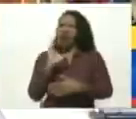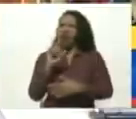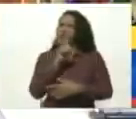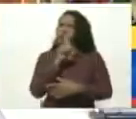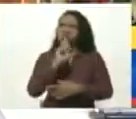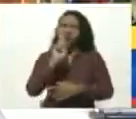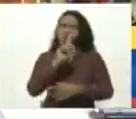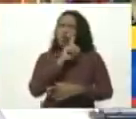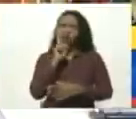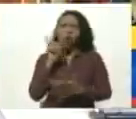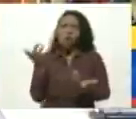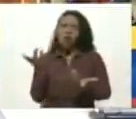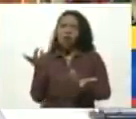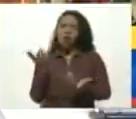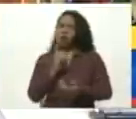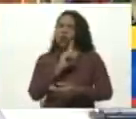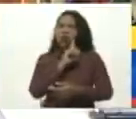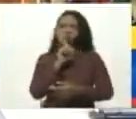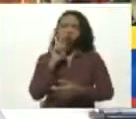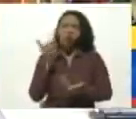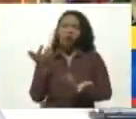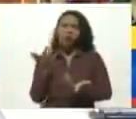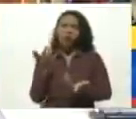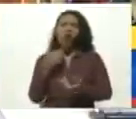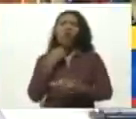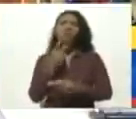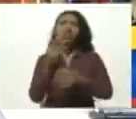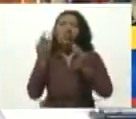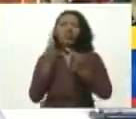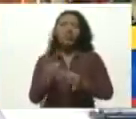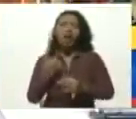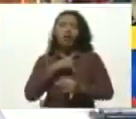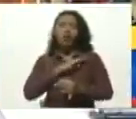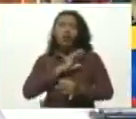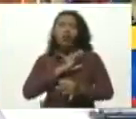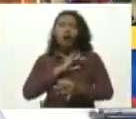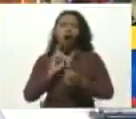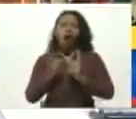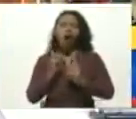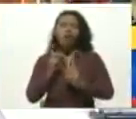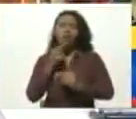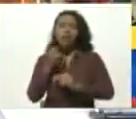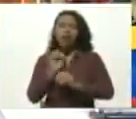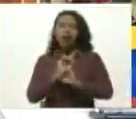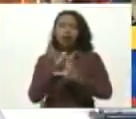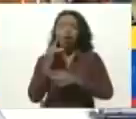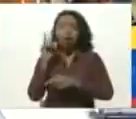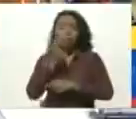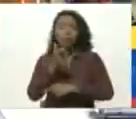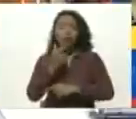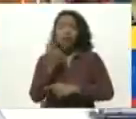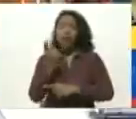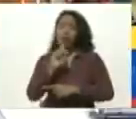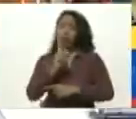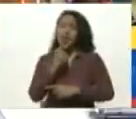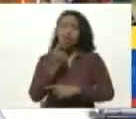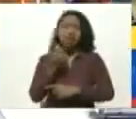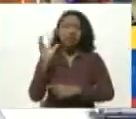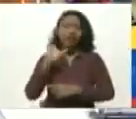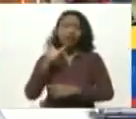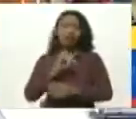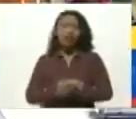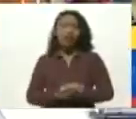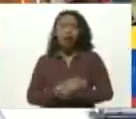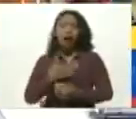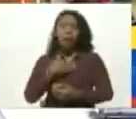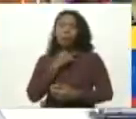nombre. No lo nombran. Los voceros oficiales nuestros a veces y las declaraciones de la gente hablan y no nombran a Caracas. A